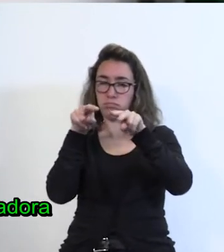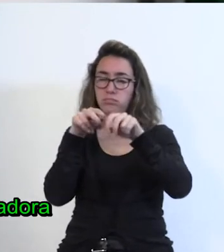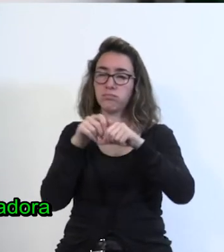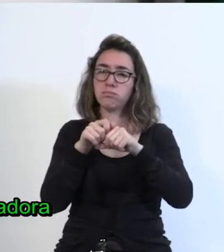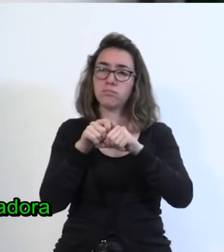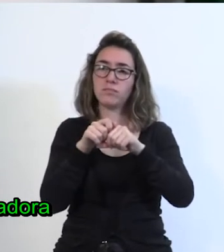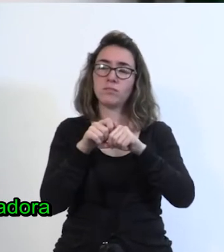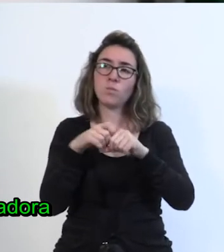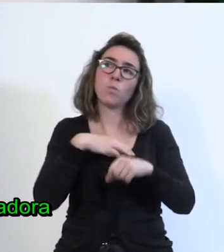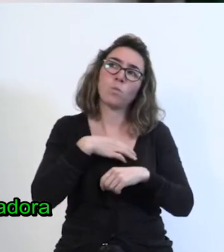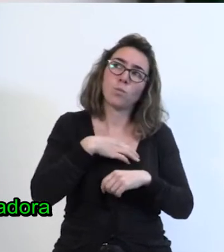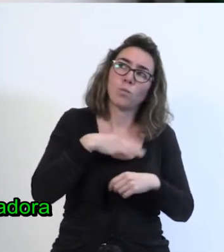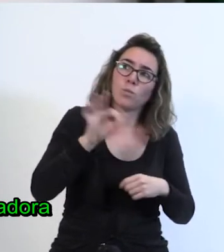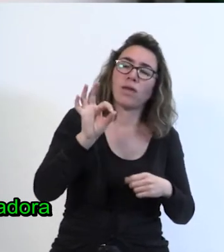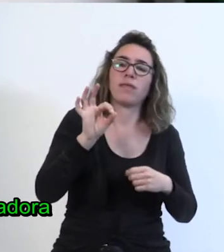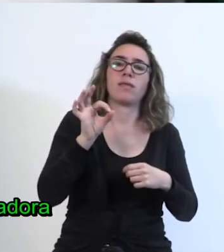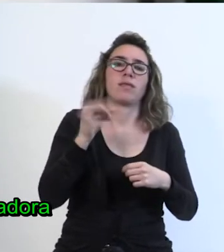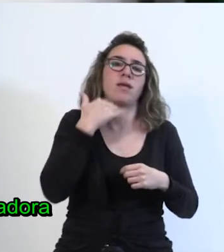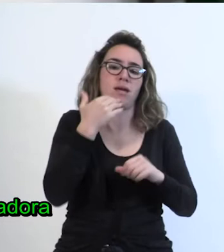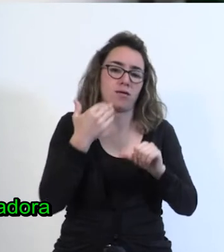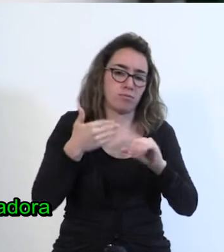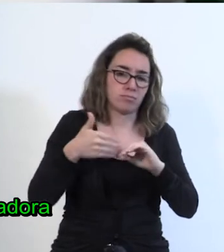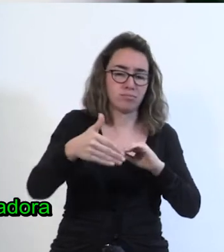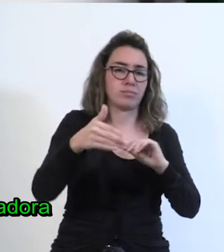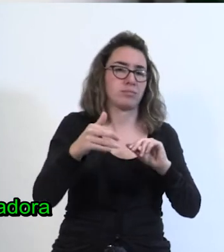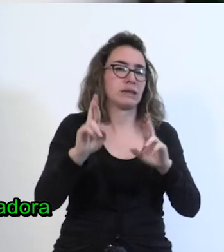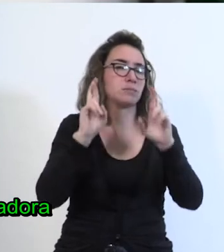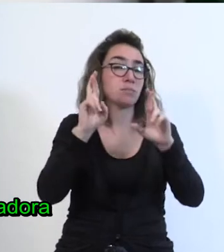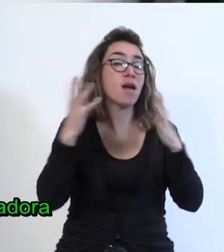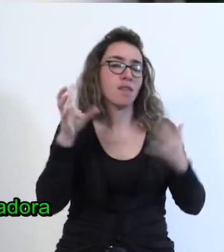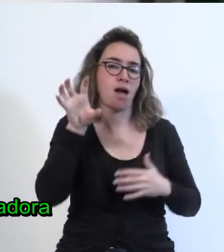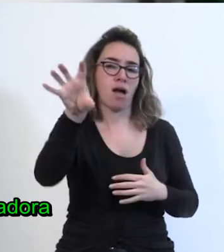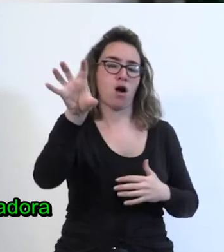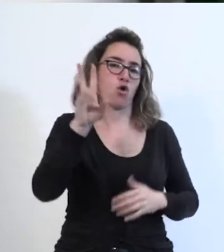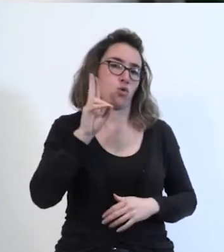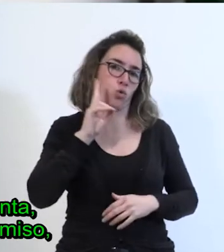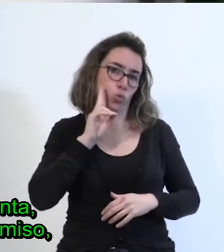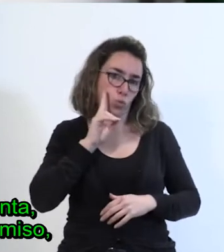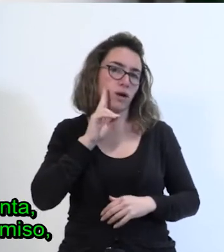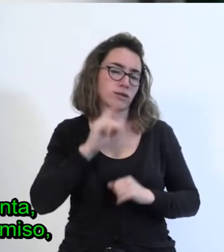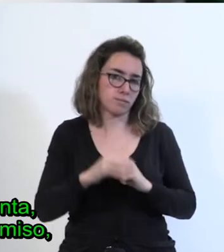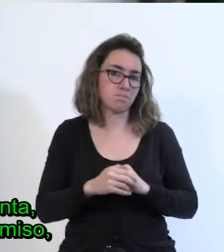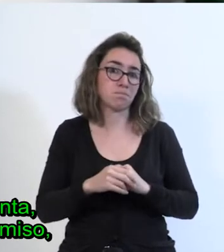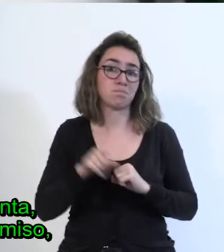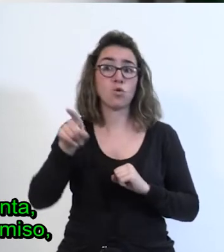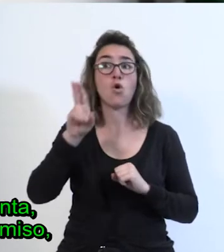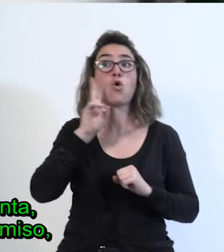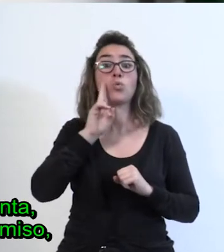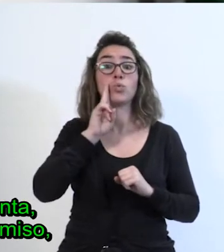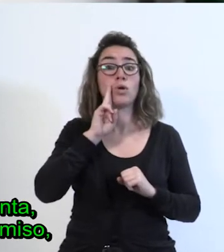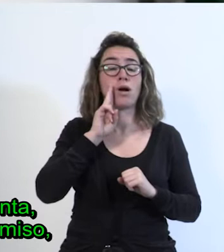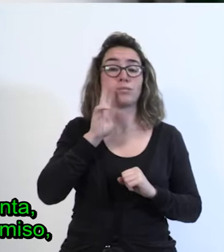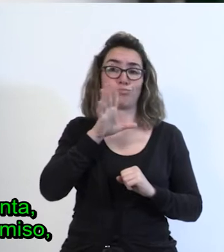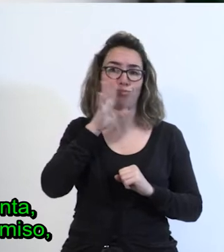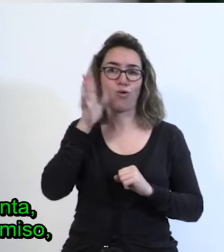tendríamos una posibilidad esperanzadora en Honduras, donde no solo porque